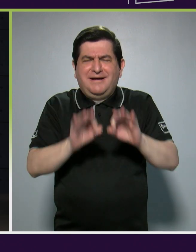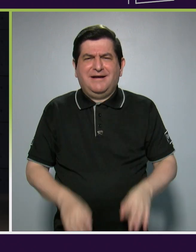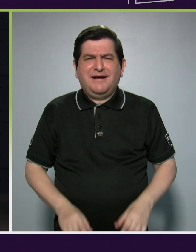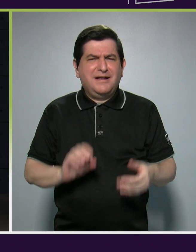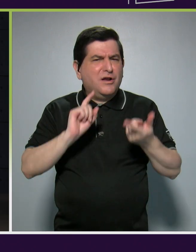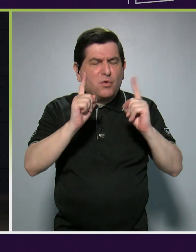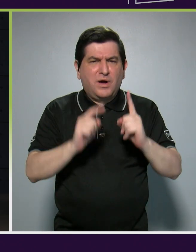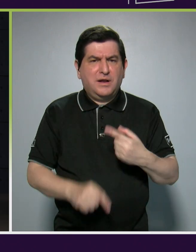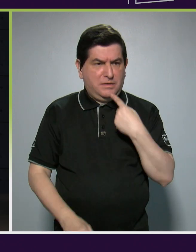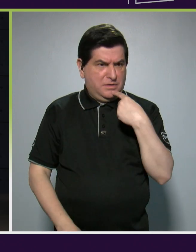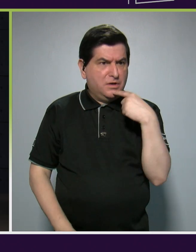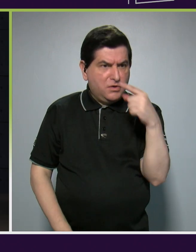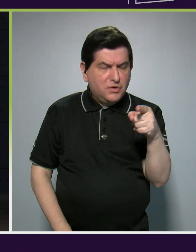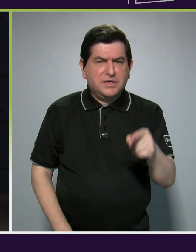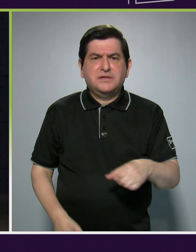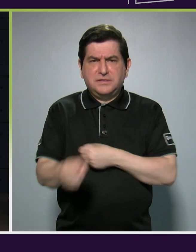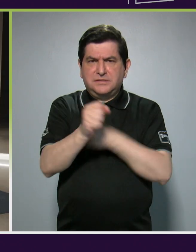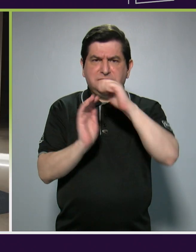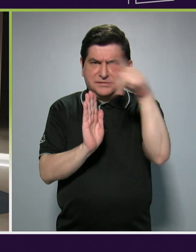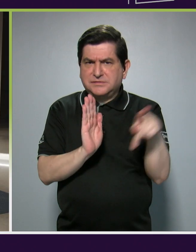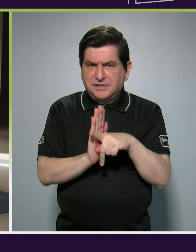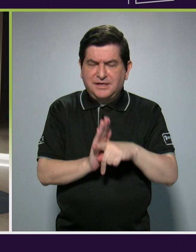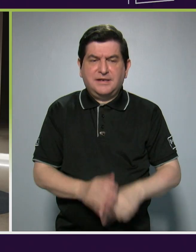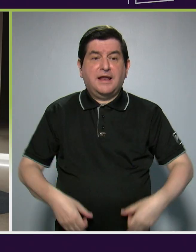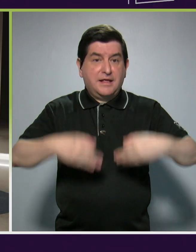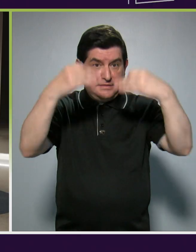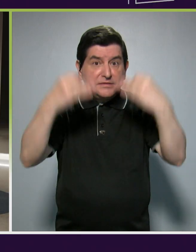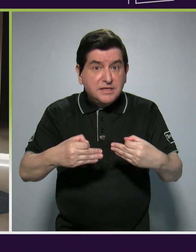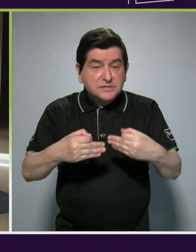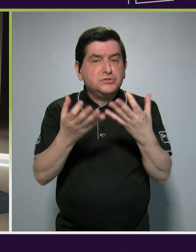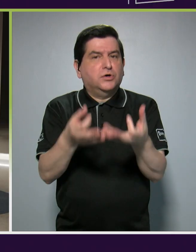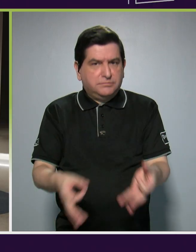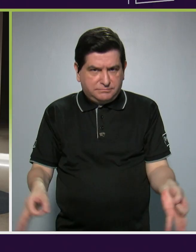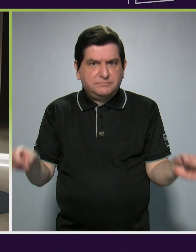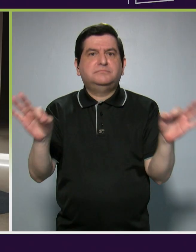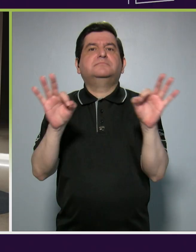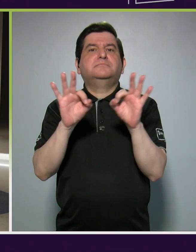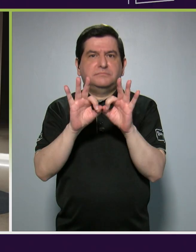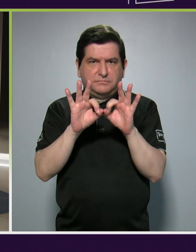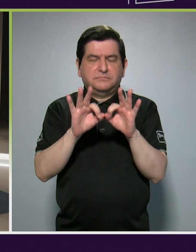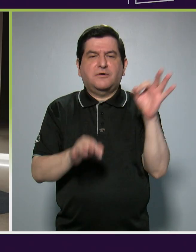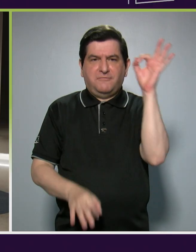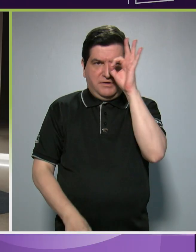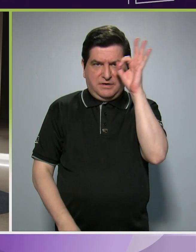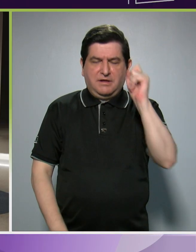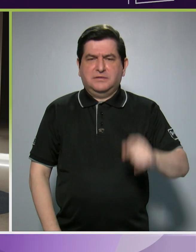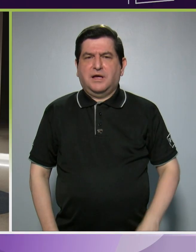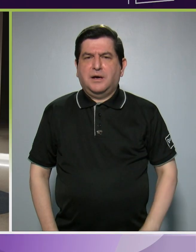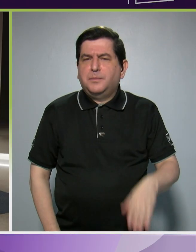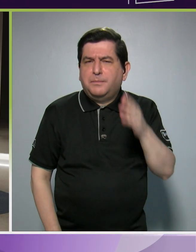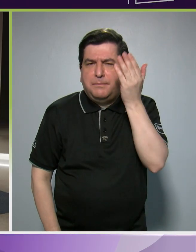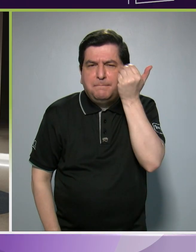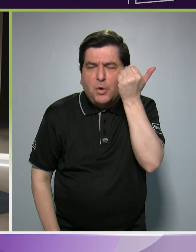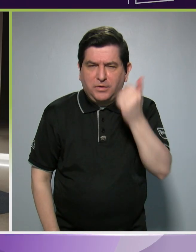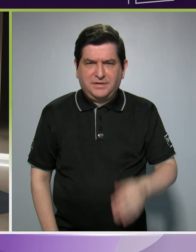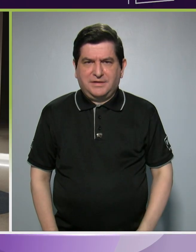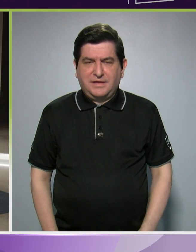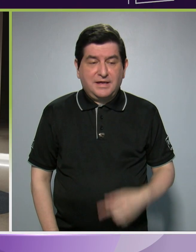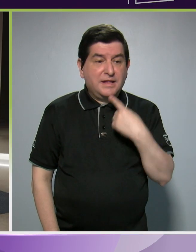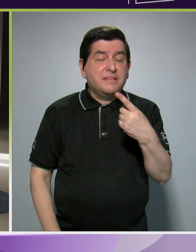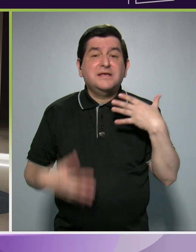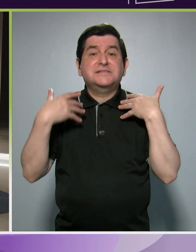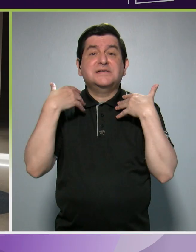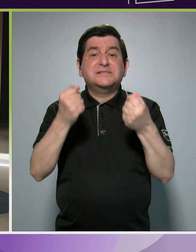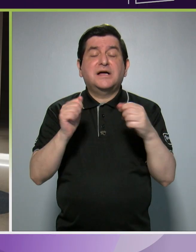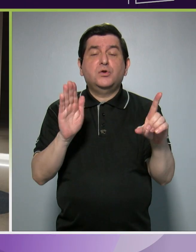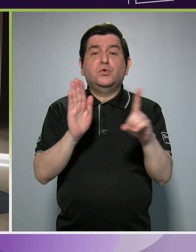que dice la Sala Constitucional? Este fallo es muy importante, María Fernanda, porque habla de la salud como